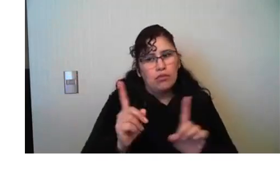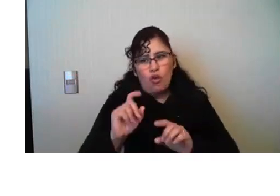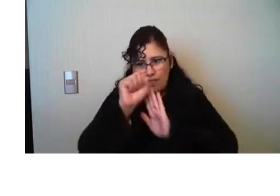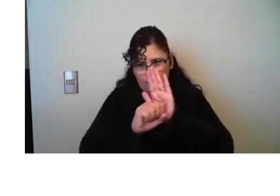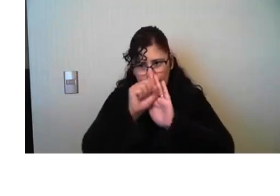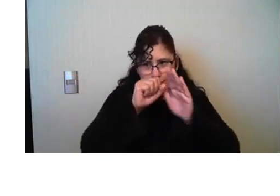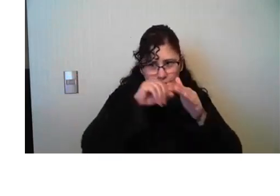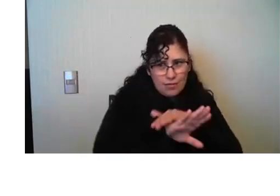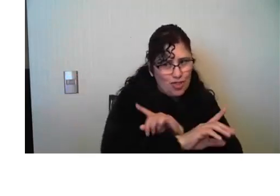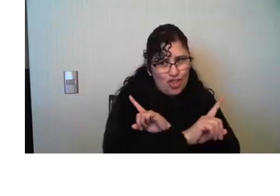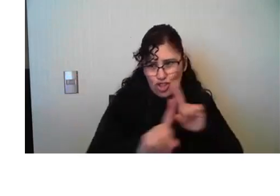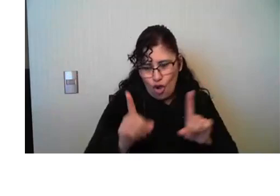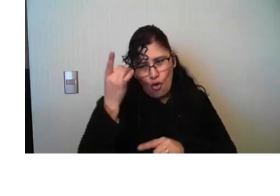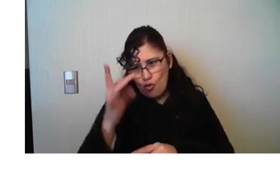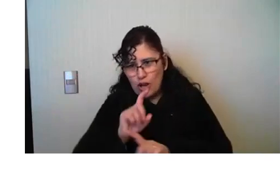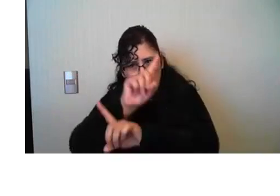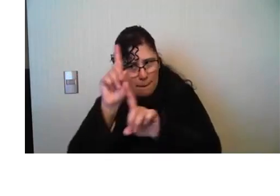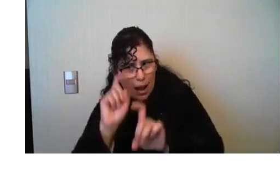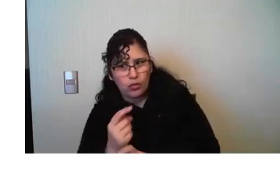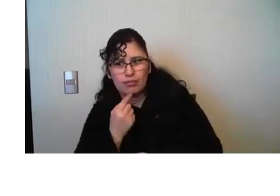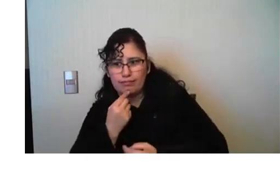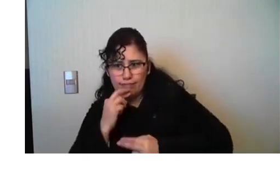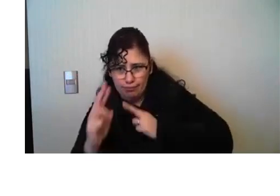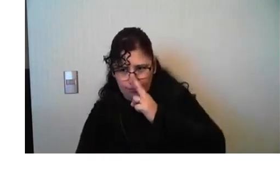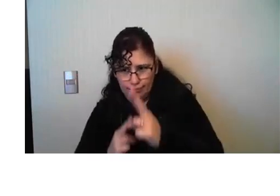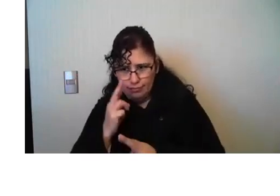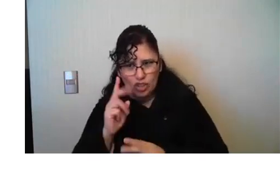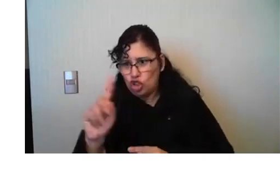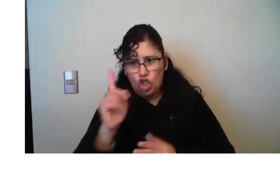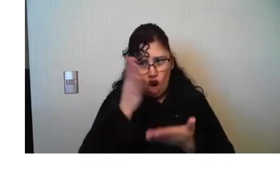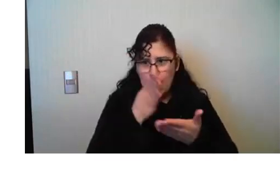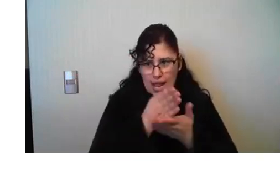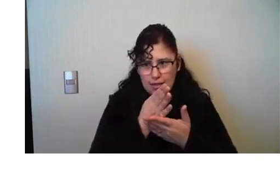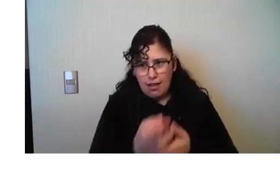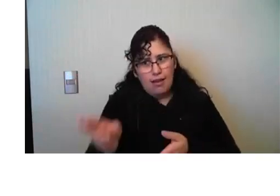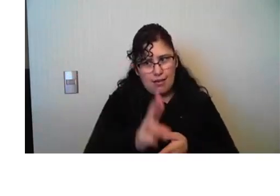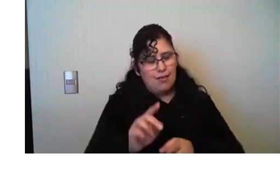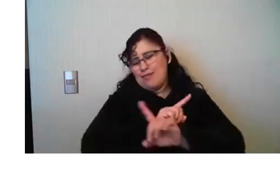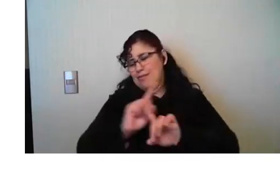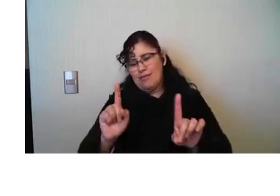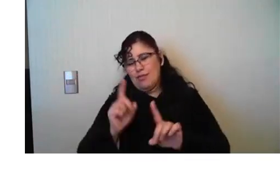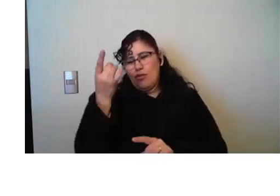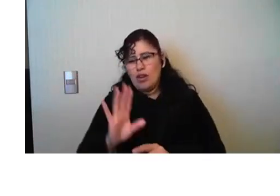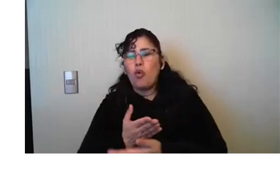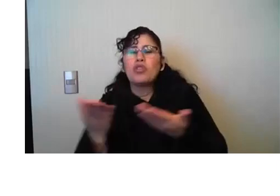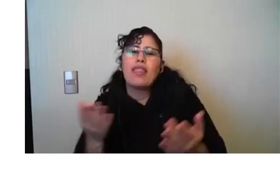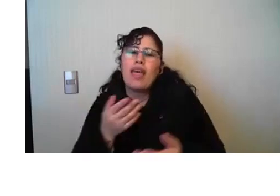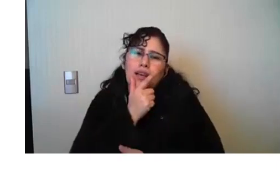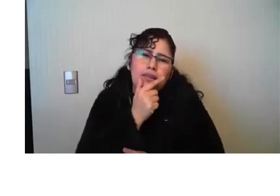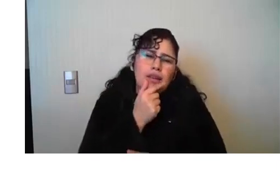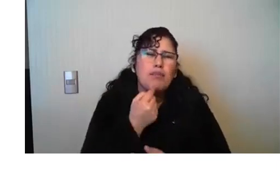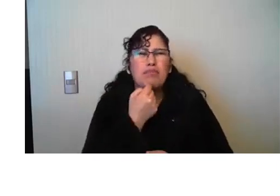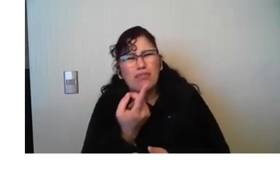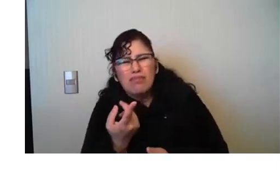para resolver dudas y consultas, ¿ya? La idea no es hacer una clase, es que ustedes digan, tengo dudas